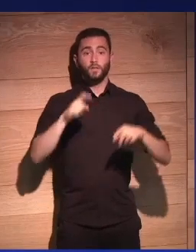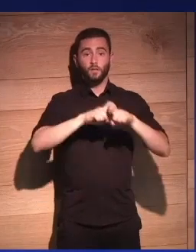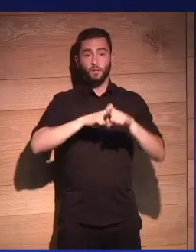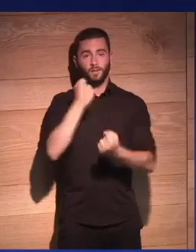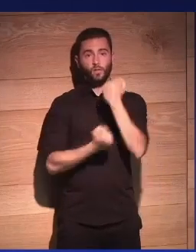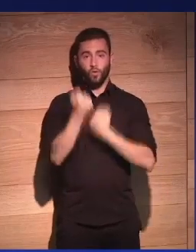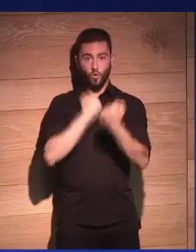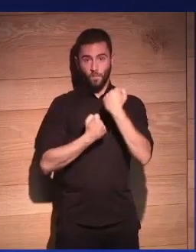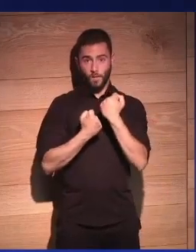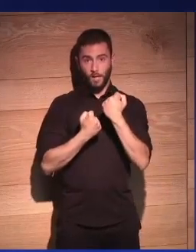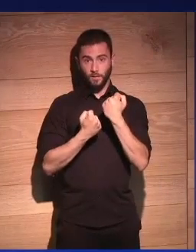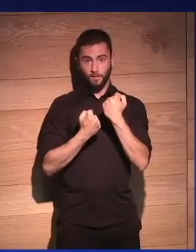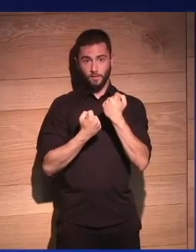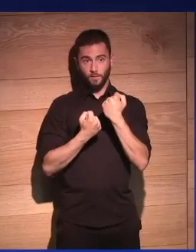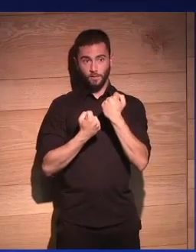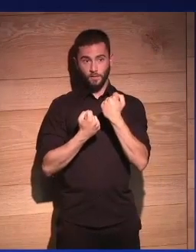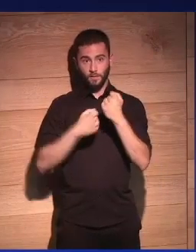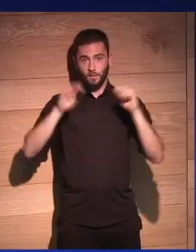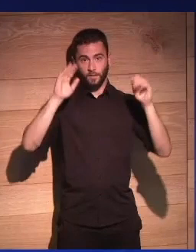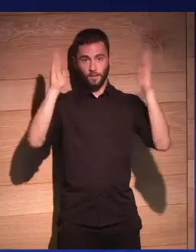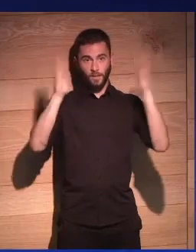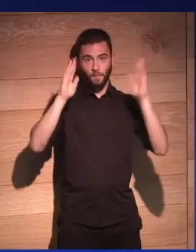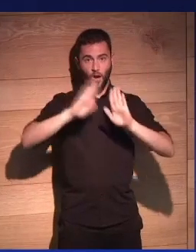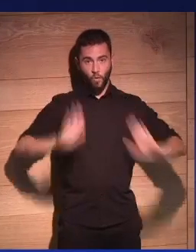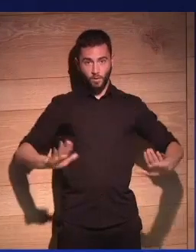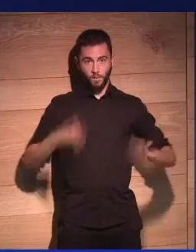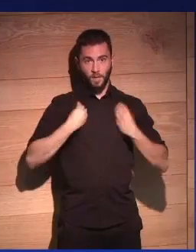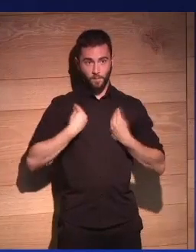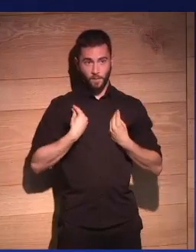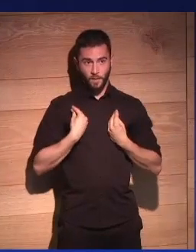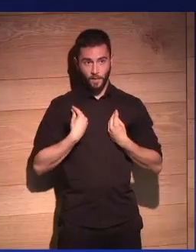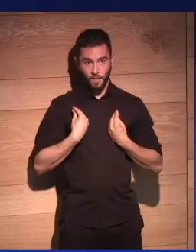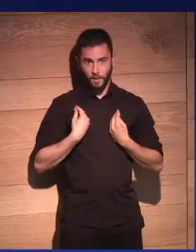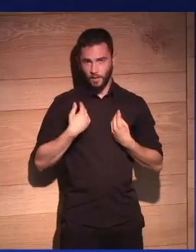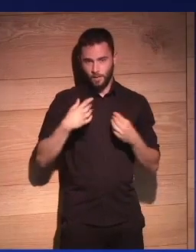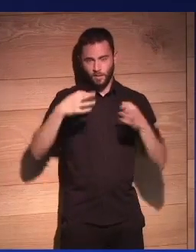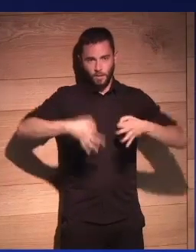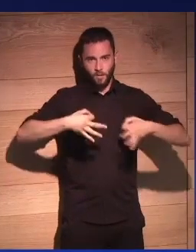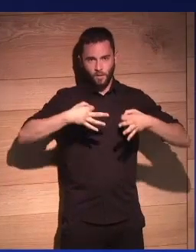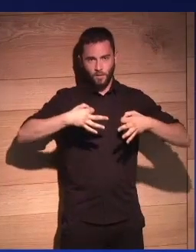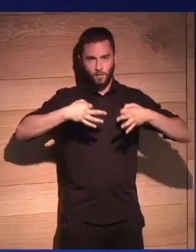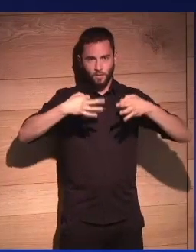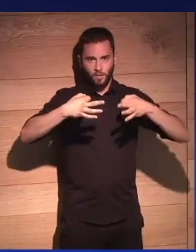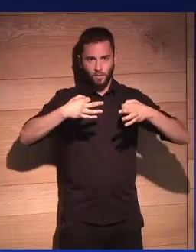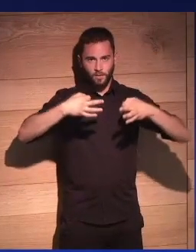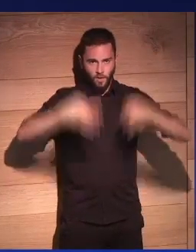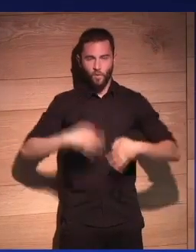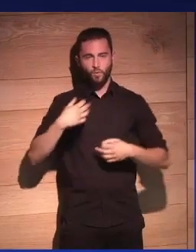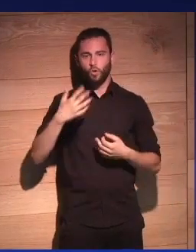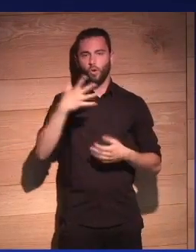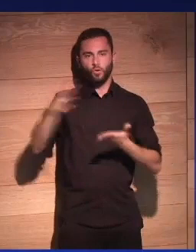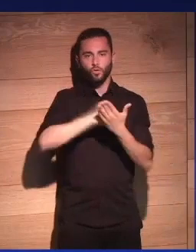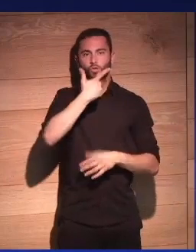económicas con las que llegas al final, la última etapa de tu vida, y seguro que todos hemos conocido gente que ha llegado mejor y peor, es determinante, ¿no?, para esta tranquilidad